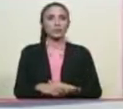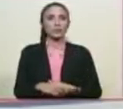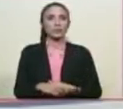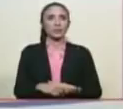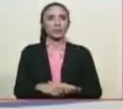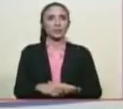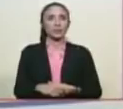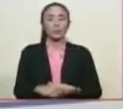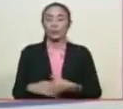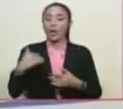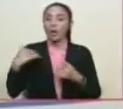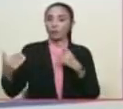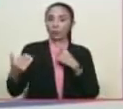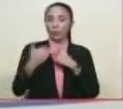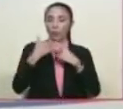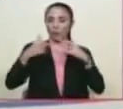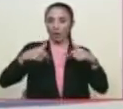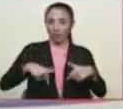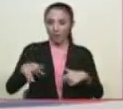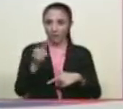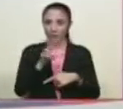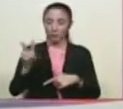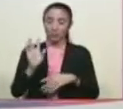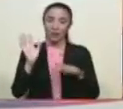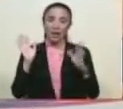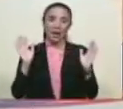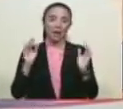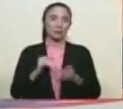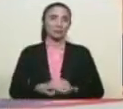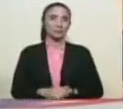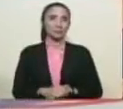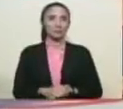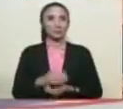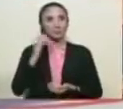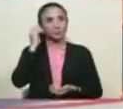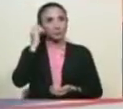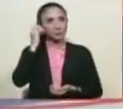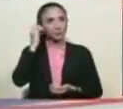Quien se mete con Venezuela, se seca.